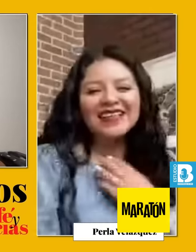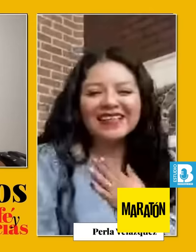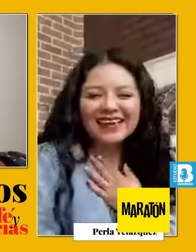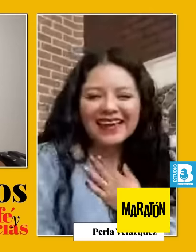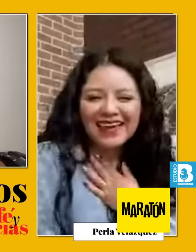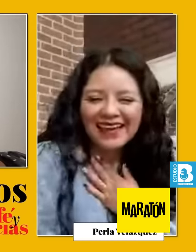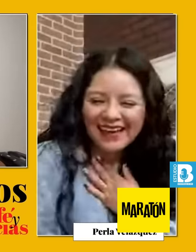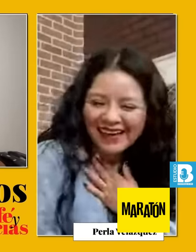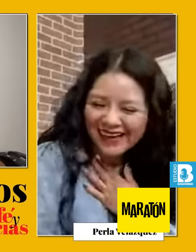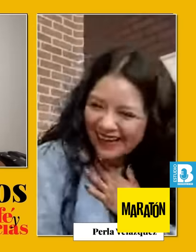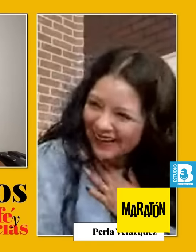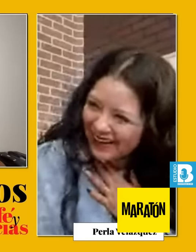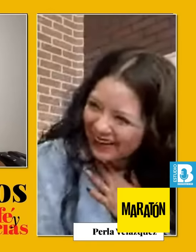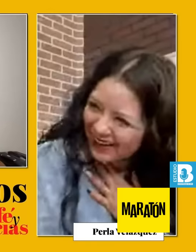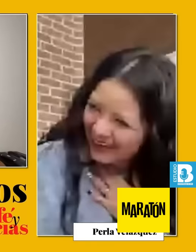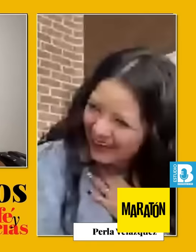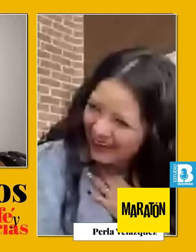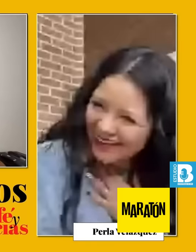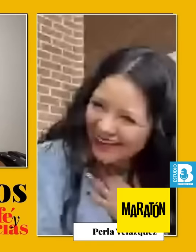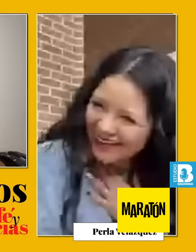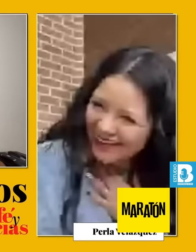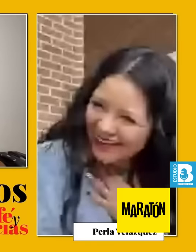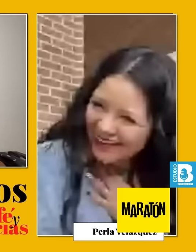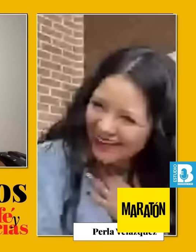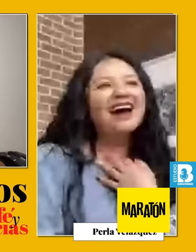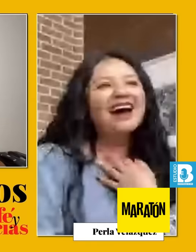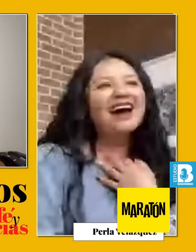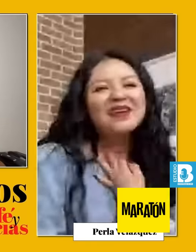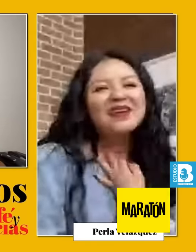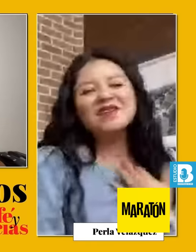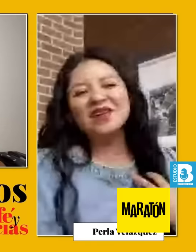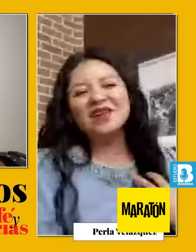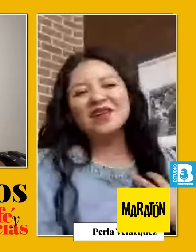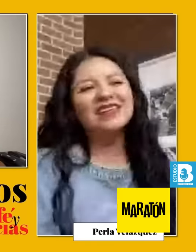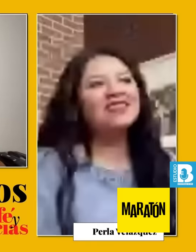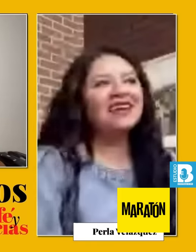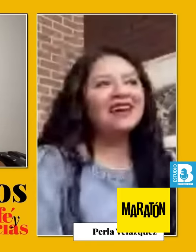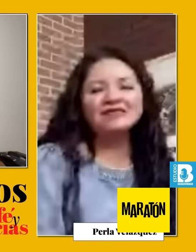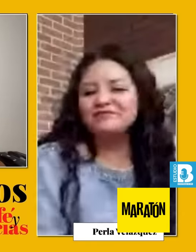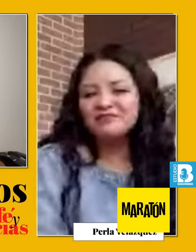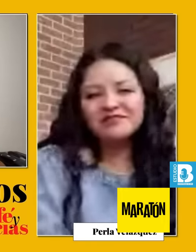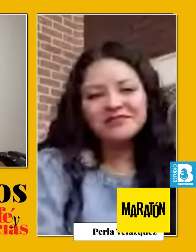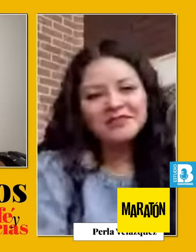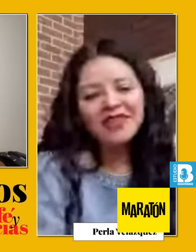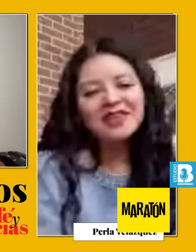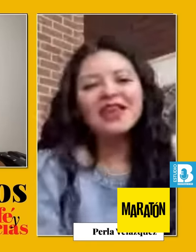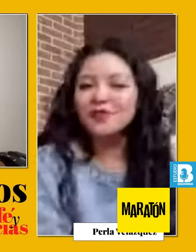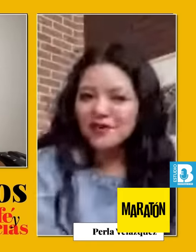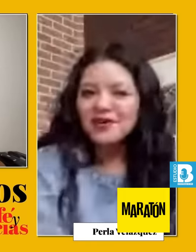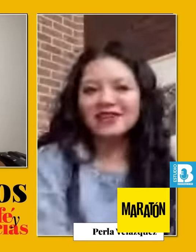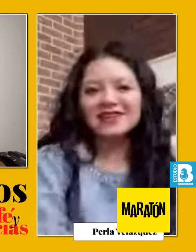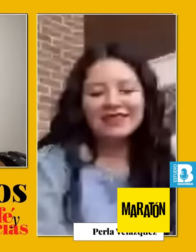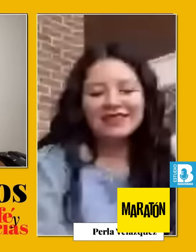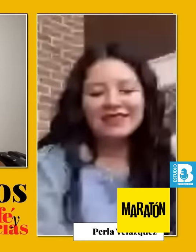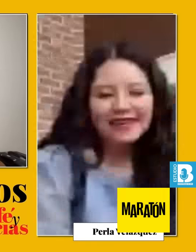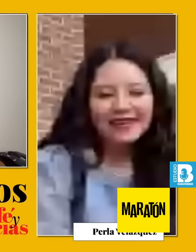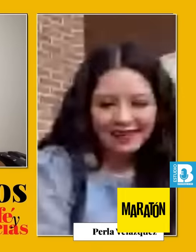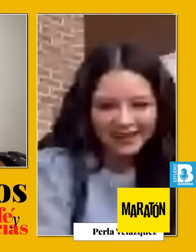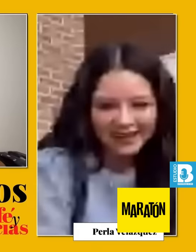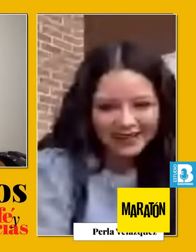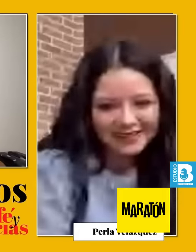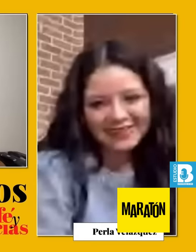hasta yo te dije Ay perdóname Porque si dije me dijo una gros